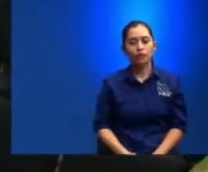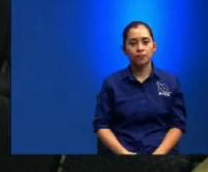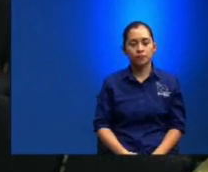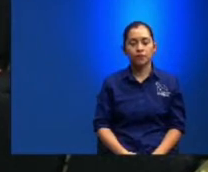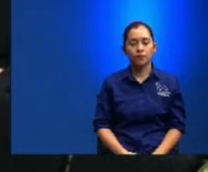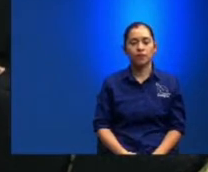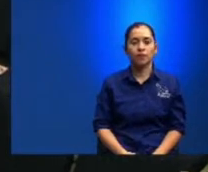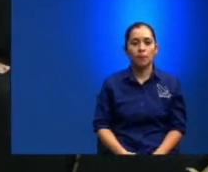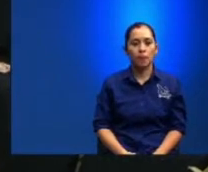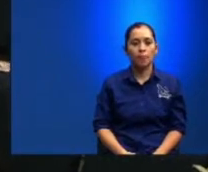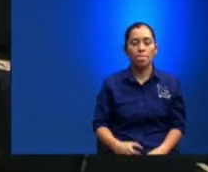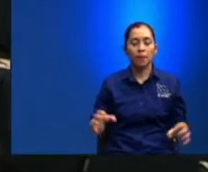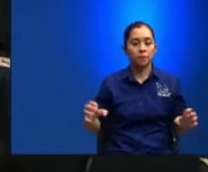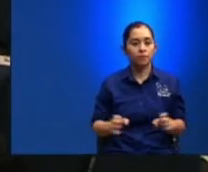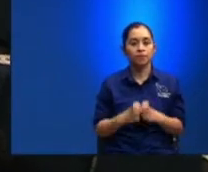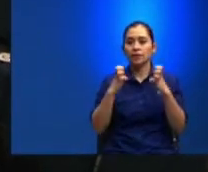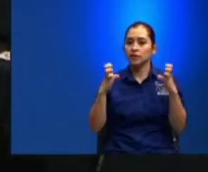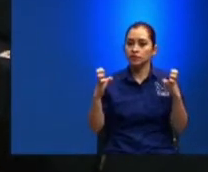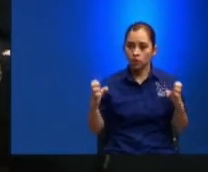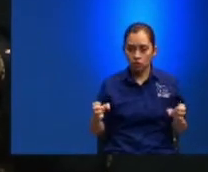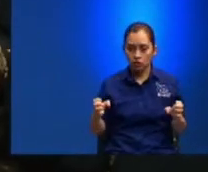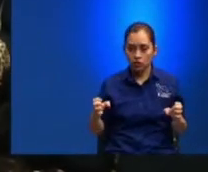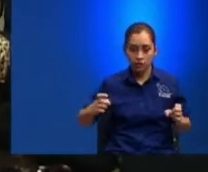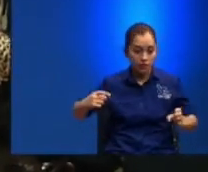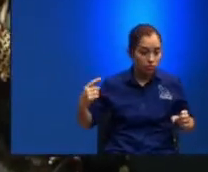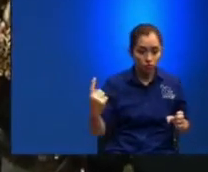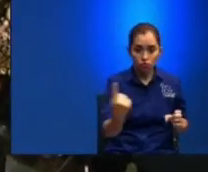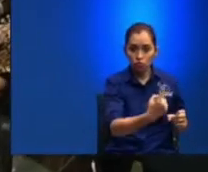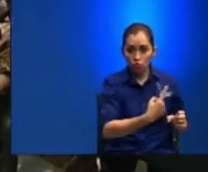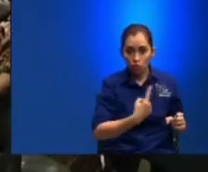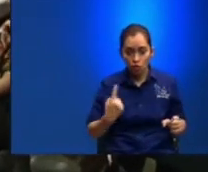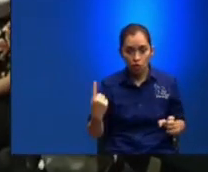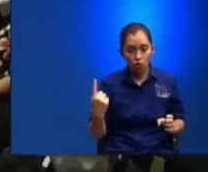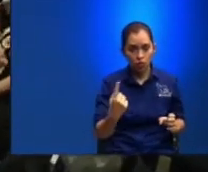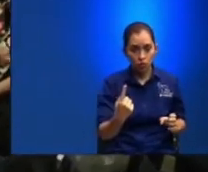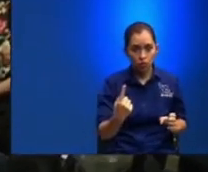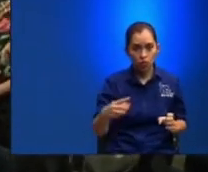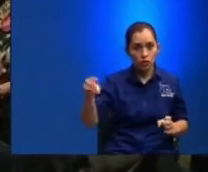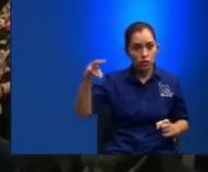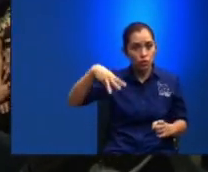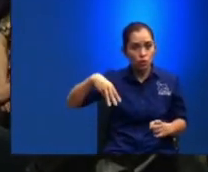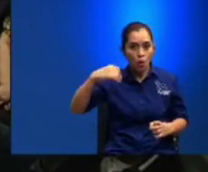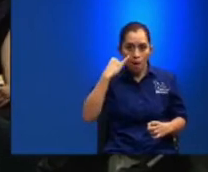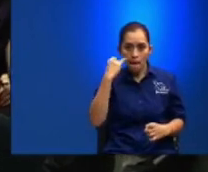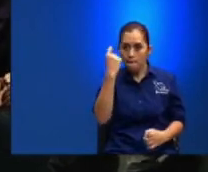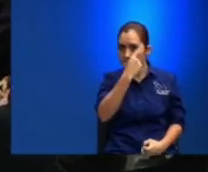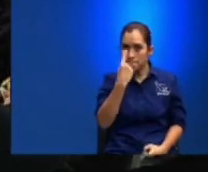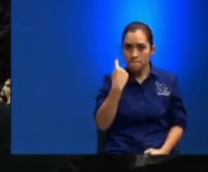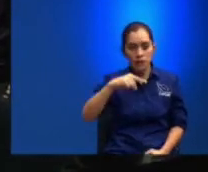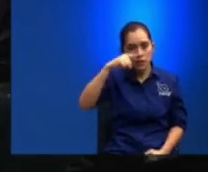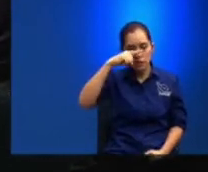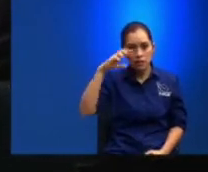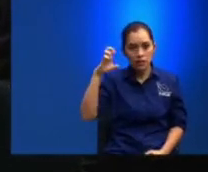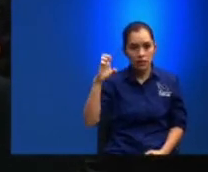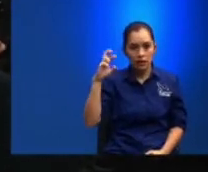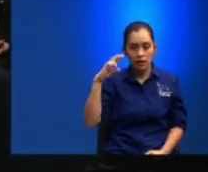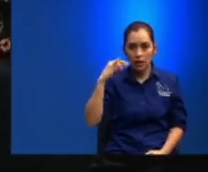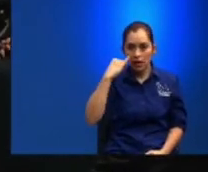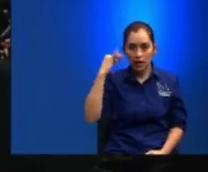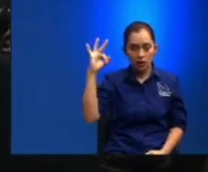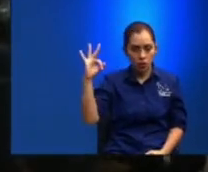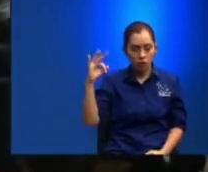de todos estos que estoy diciendo que al final de cuentas confluir en el misterio de cristo y es el hecho de esta entidad